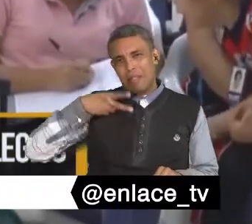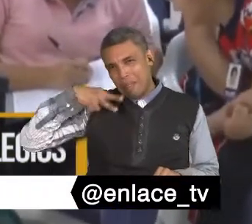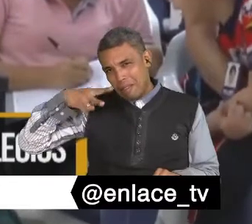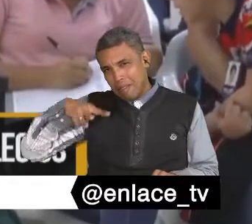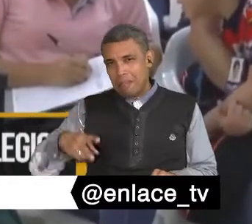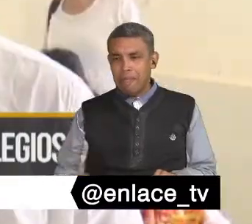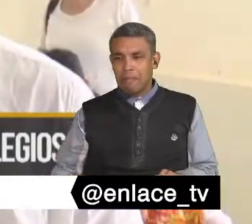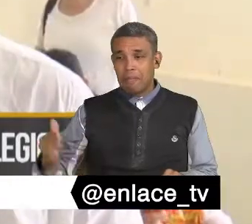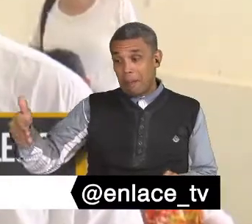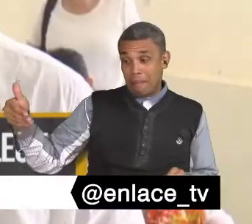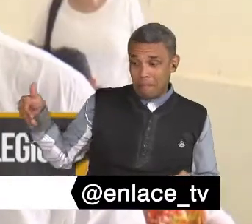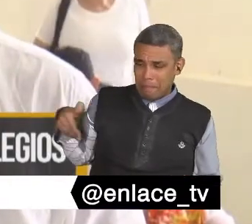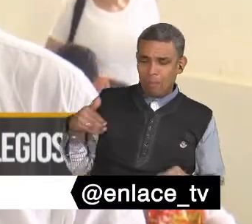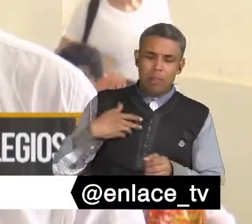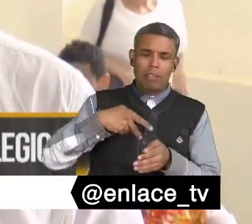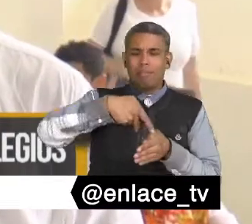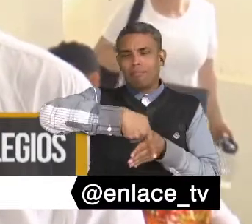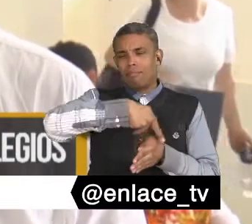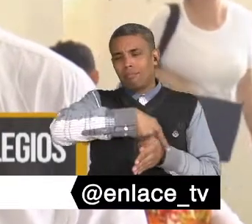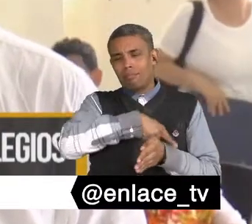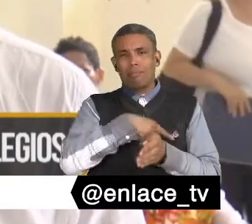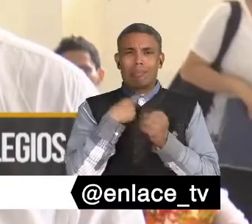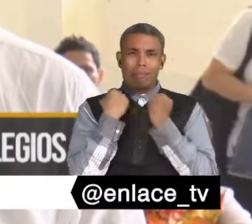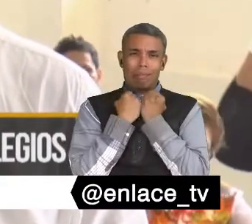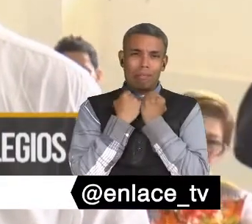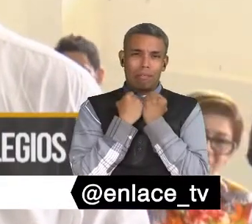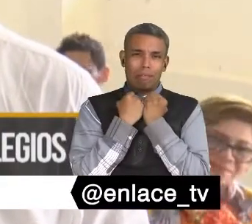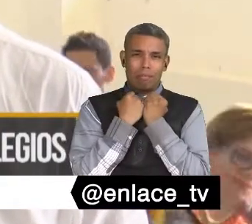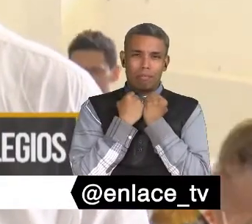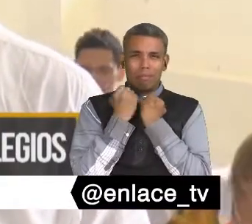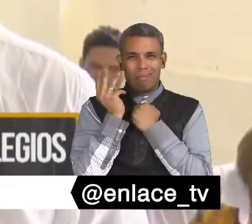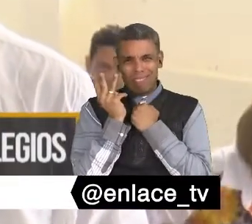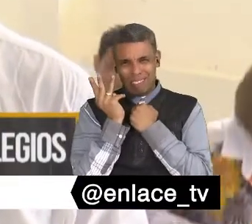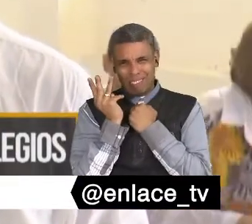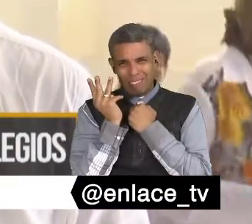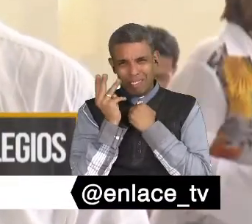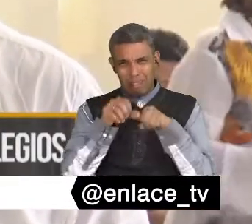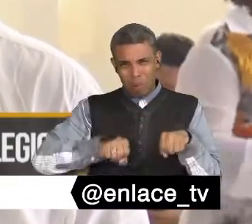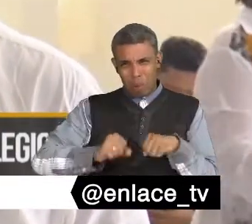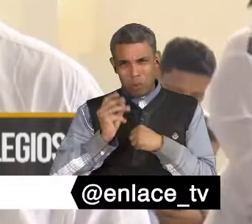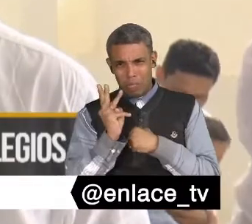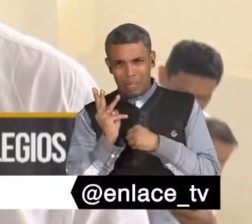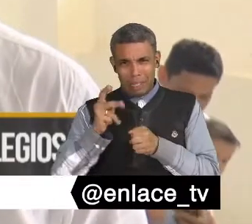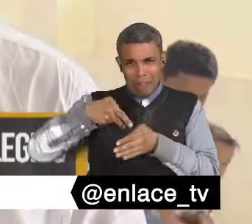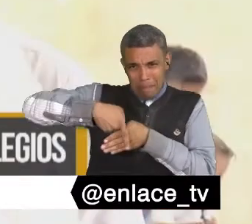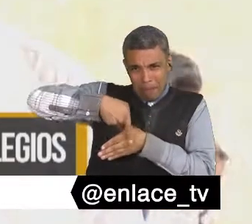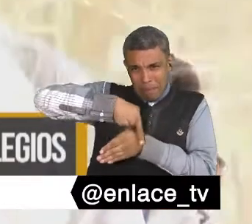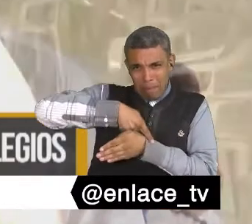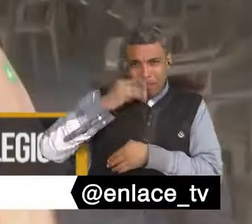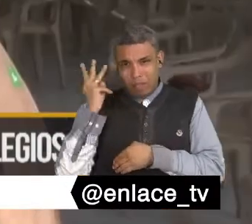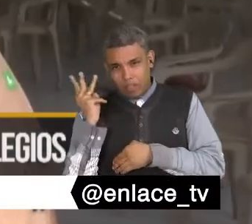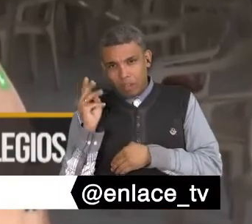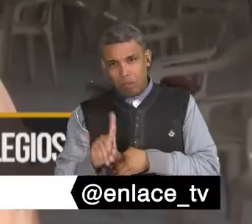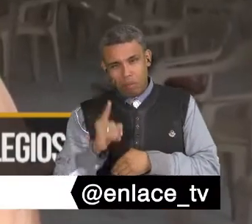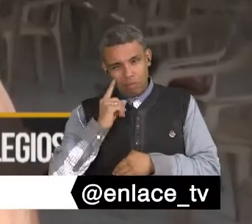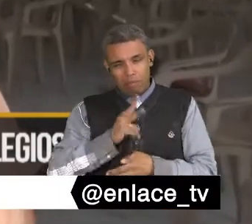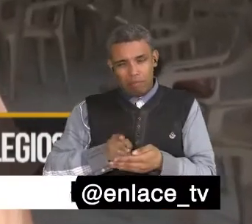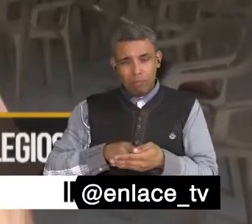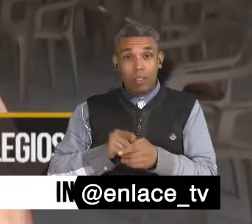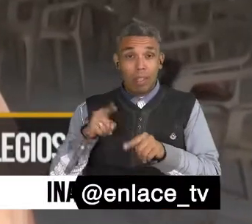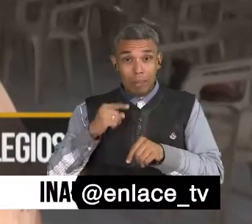la seguridad de los estudiantes, ¿sí? Y lo que se está afectando a la comunidad de alrededor del colegio. Para